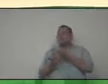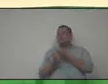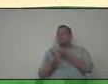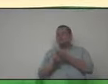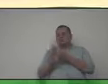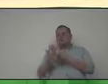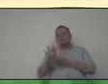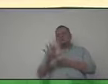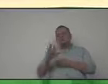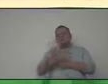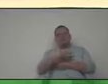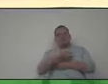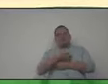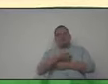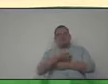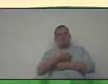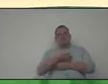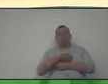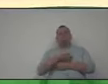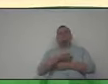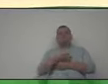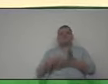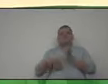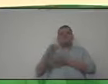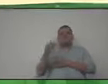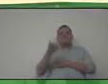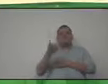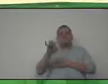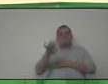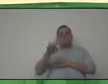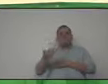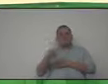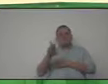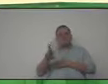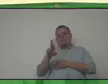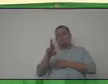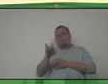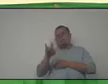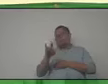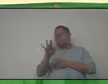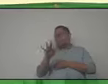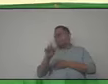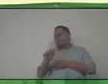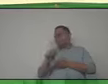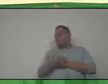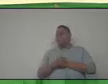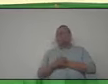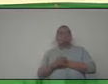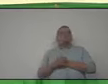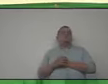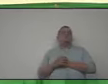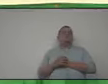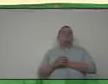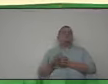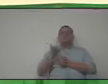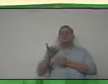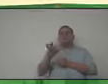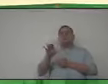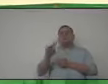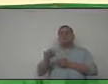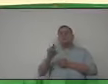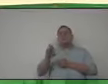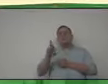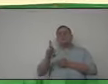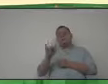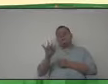cardiovascular. La ruta cardiovascular la iniciamos con la IPS Vital, todos conocen esta IPS. El año